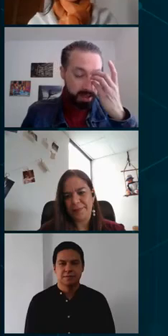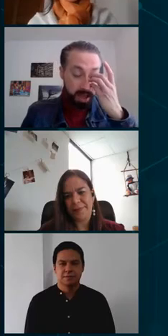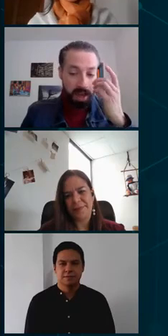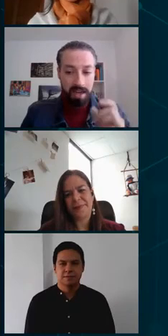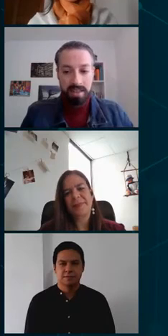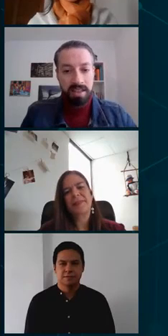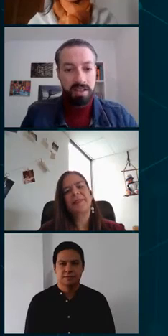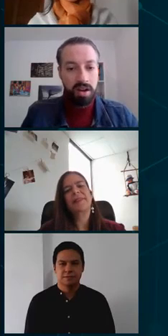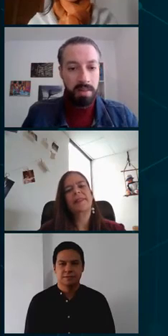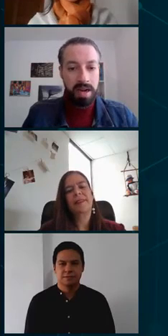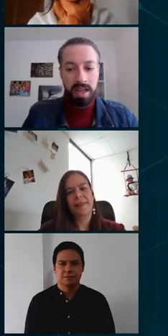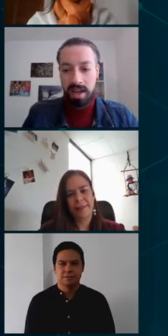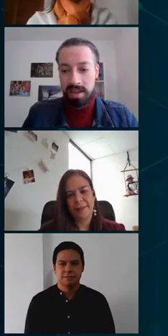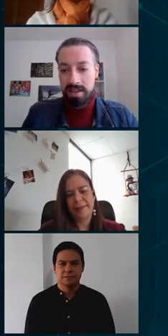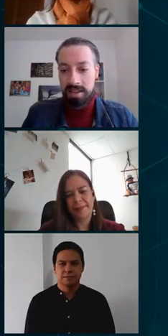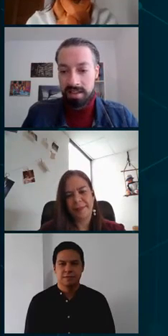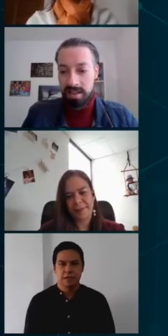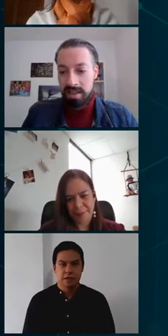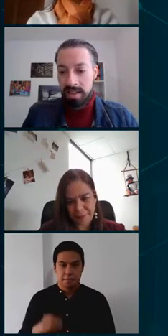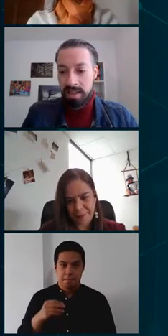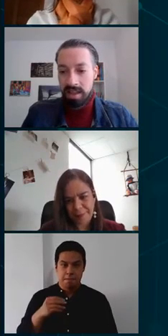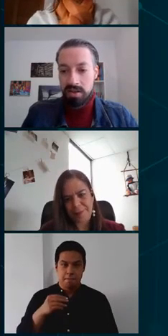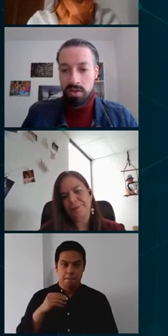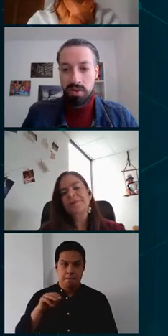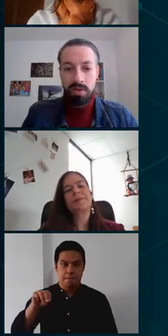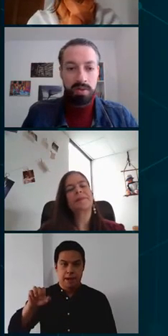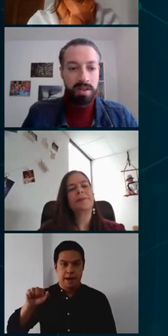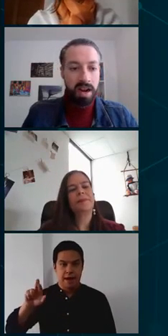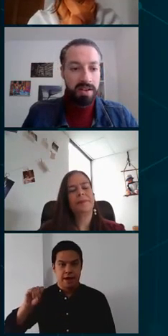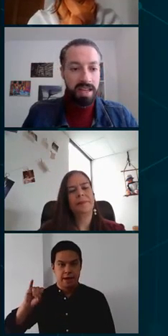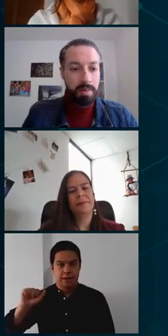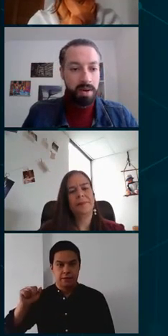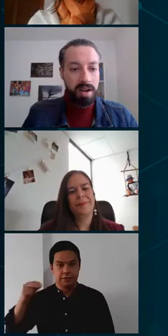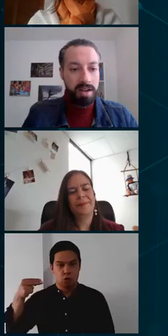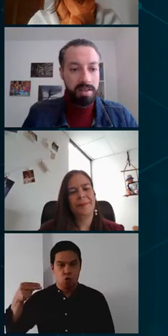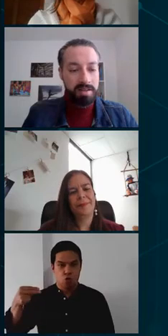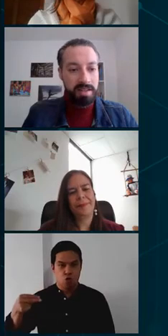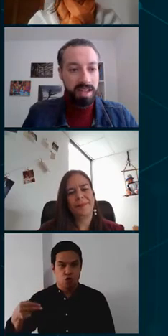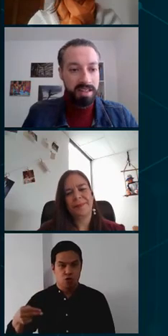documentando en esta historia de María y